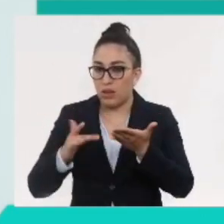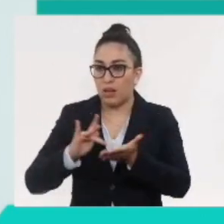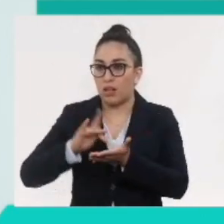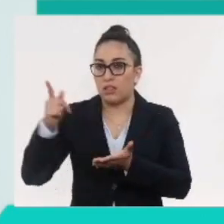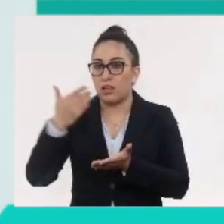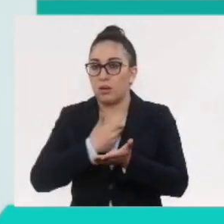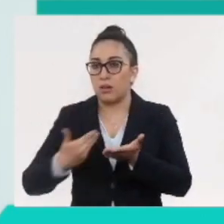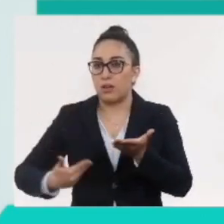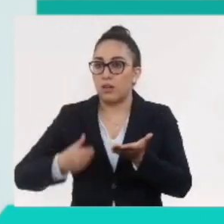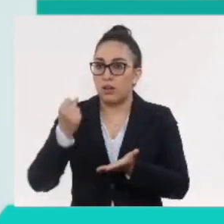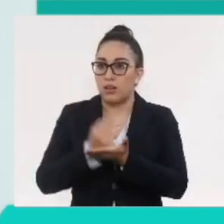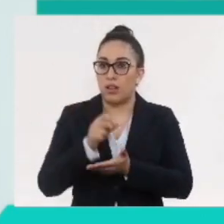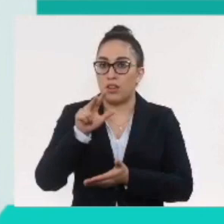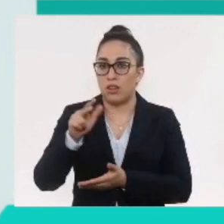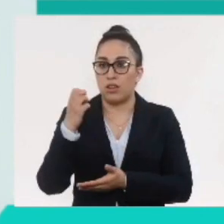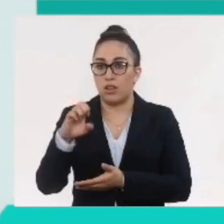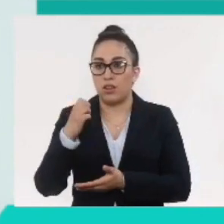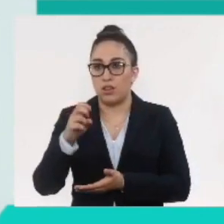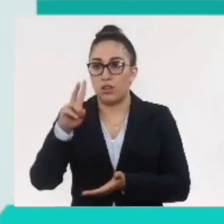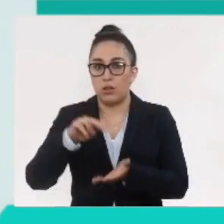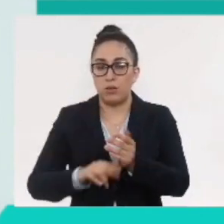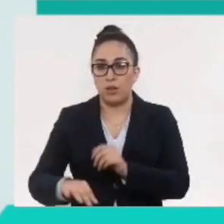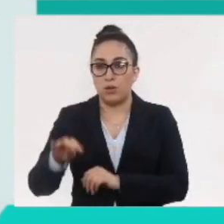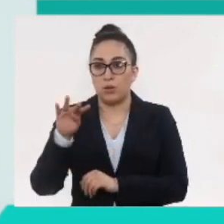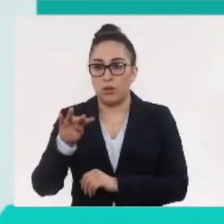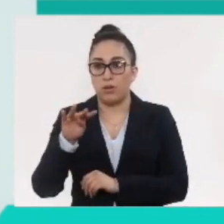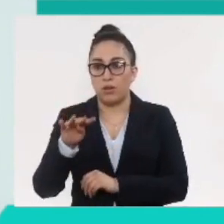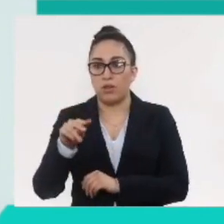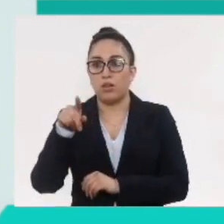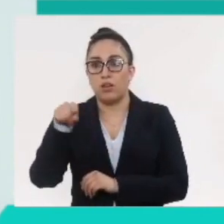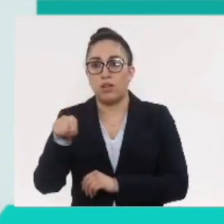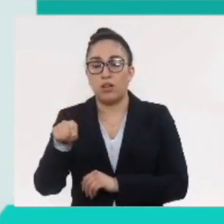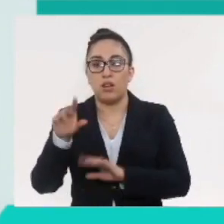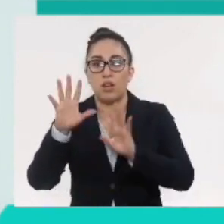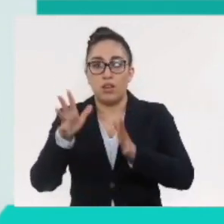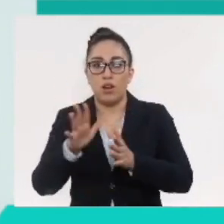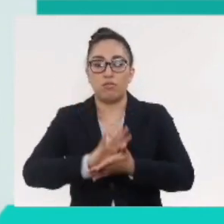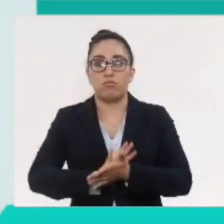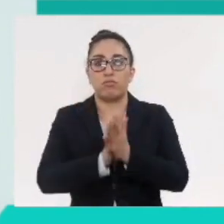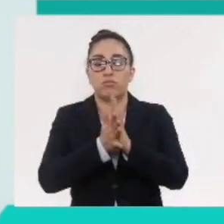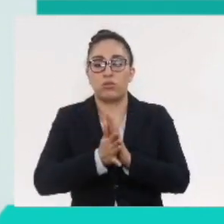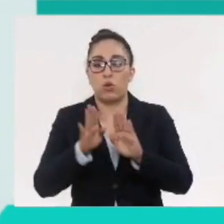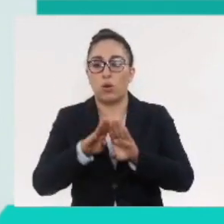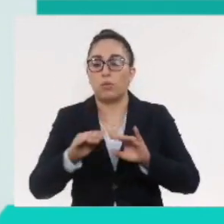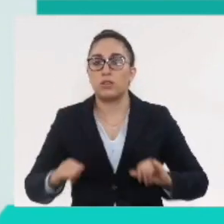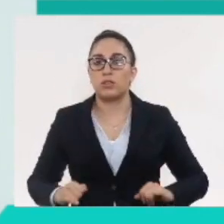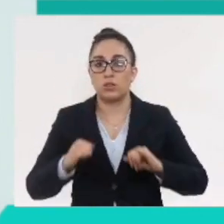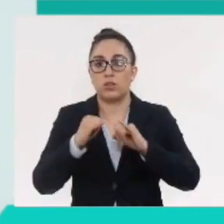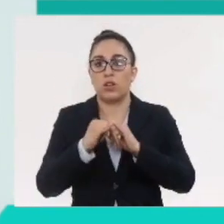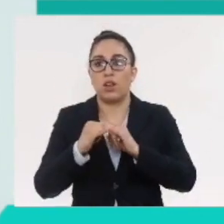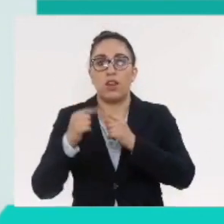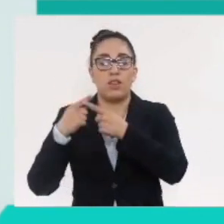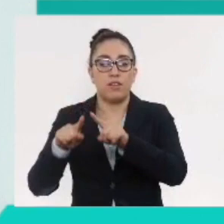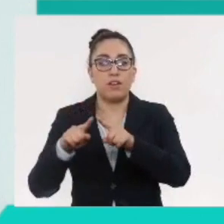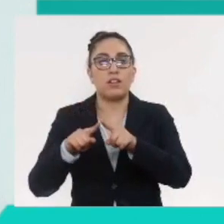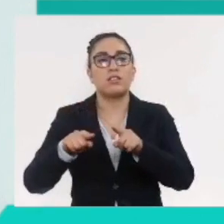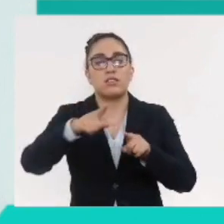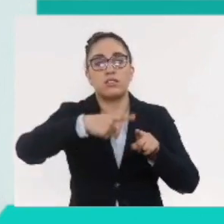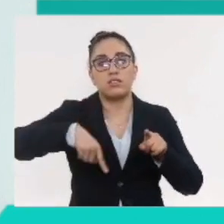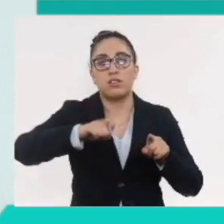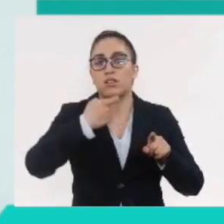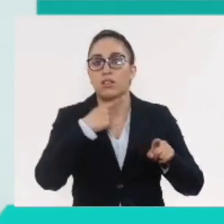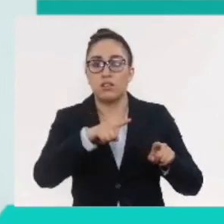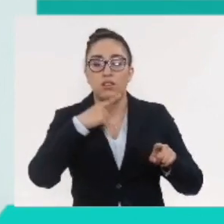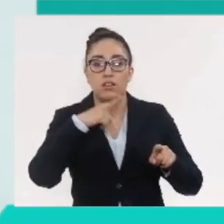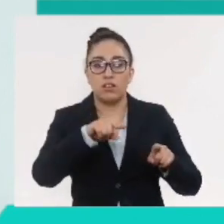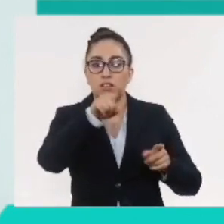presidencial el 18 de enero de 2019, se ha convertido en una institución con múltiples casos de presuntos actos